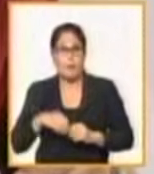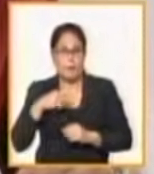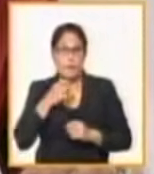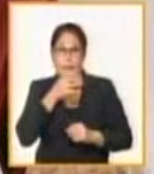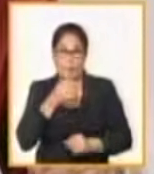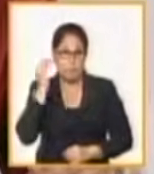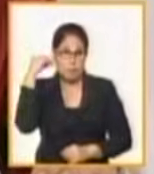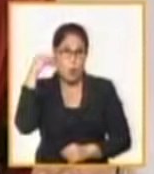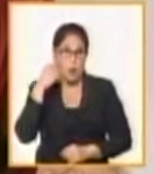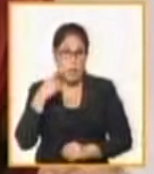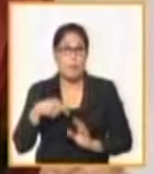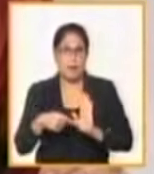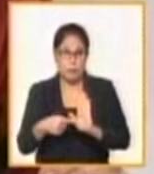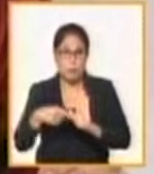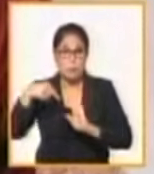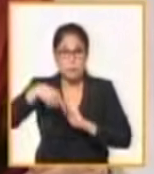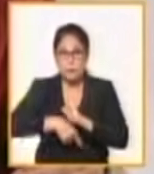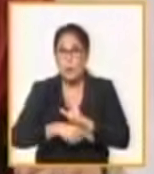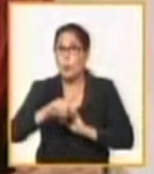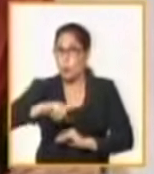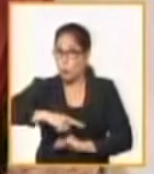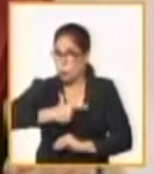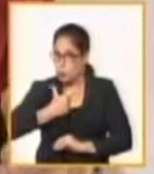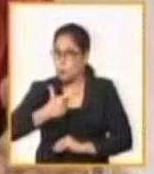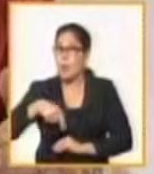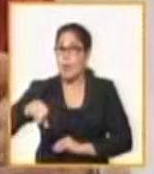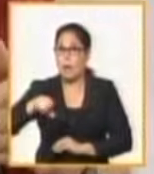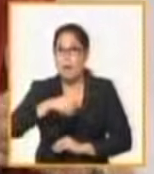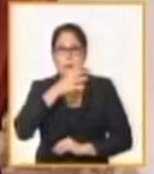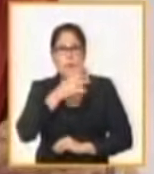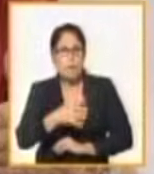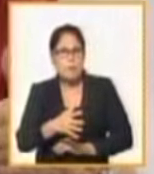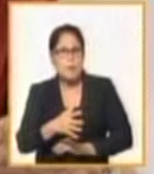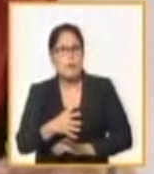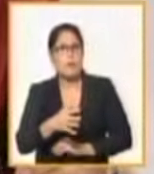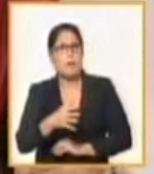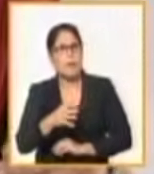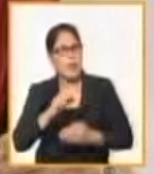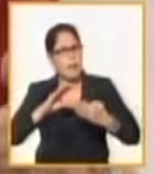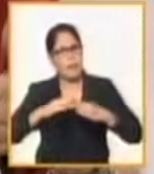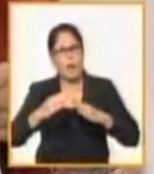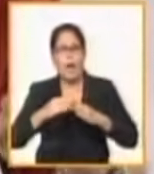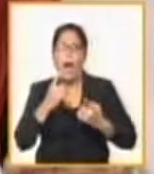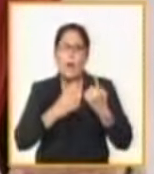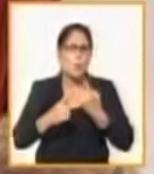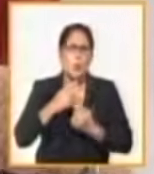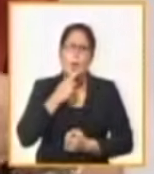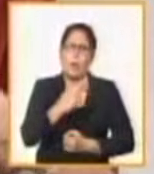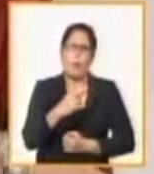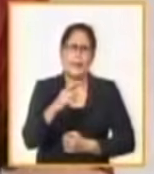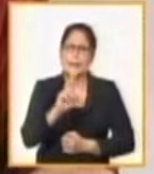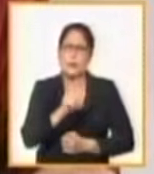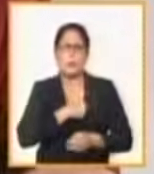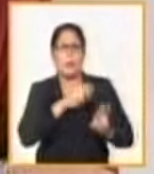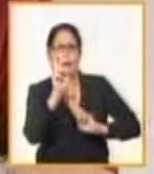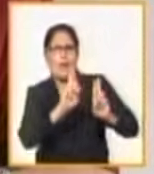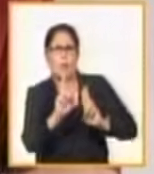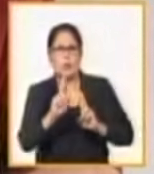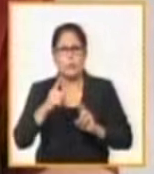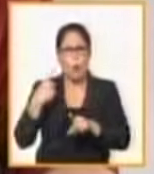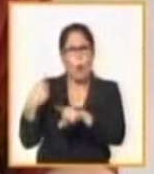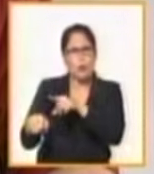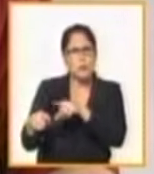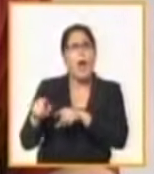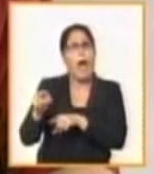se presentaron sus puntos de vista, y él los debatió, algunos los rebatió, otros los sustentó,